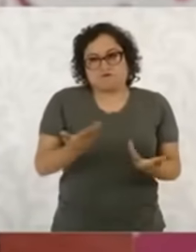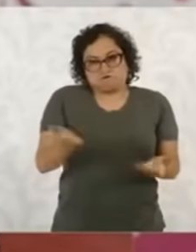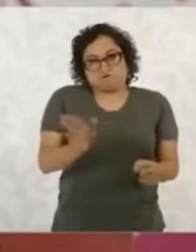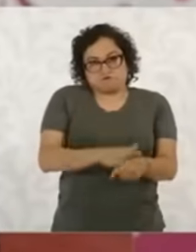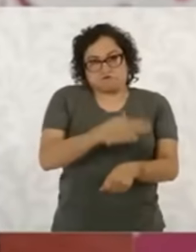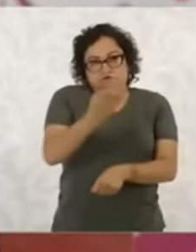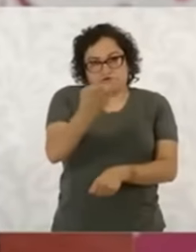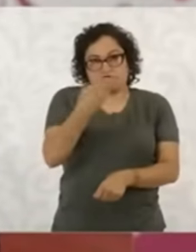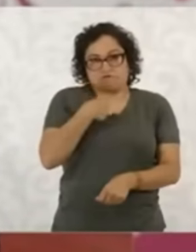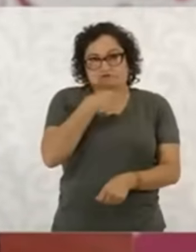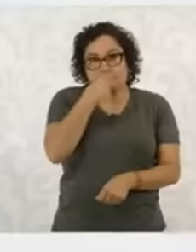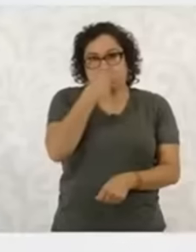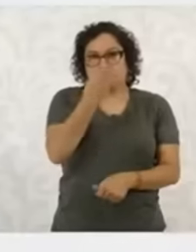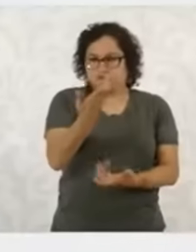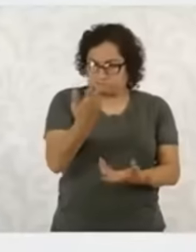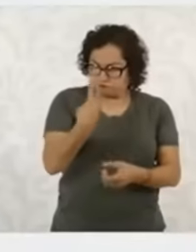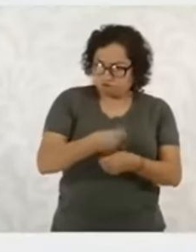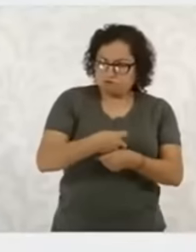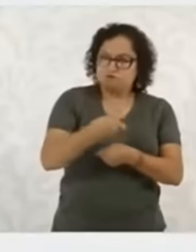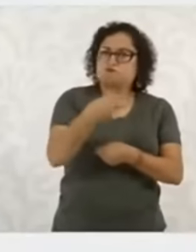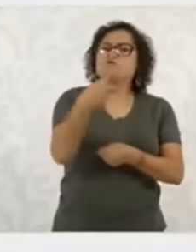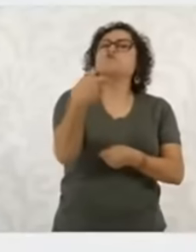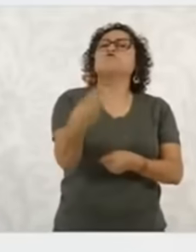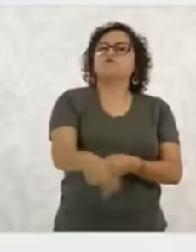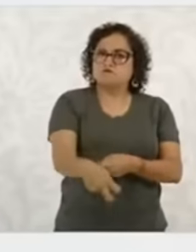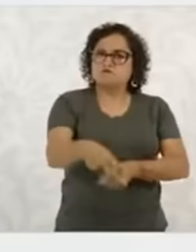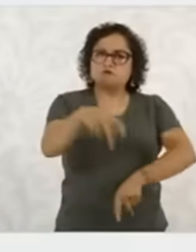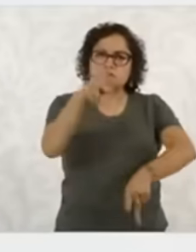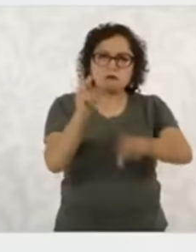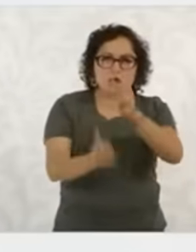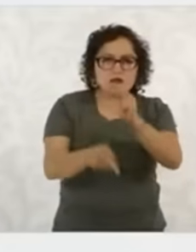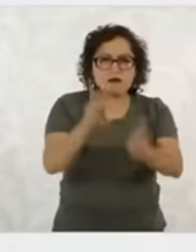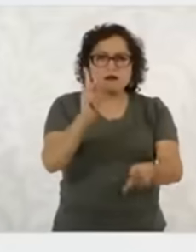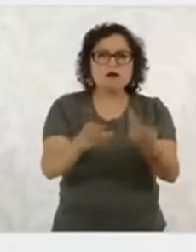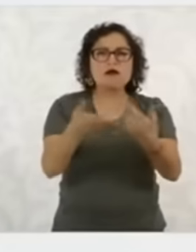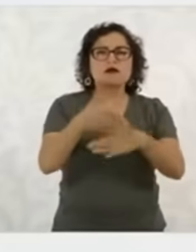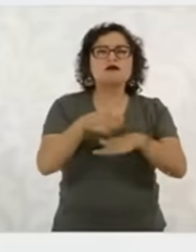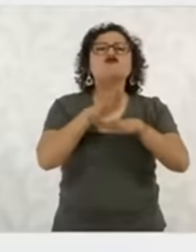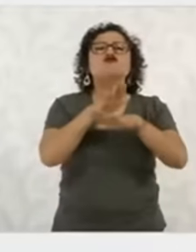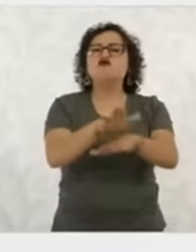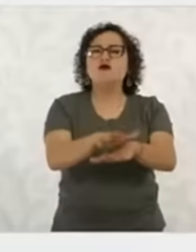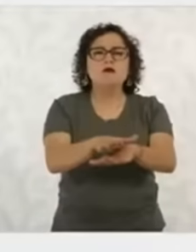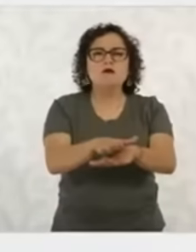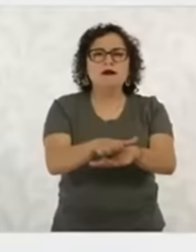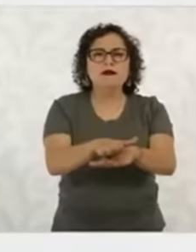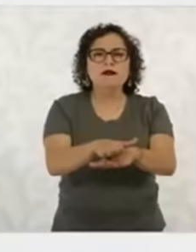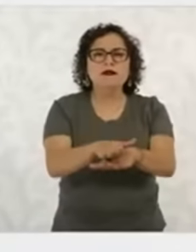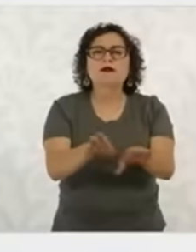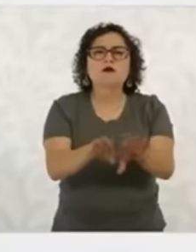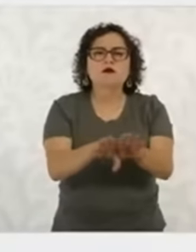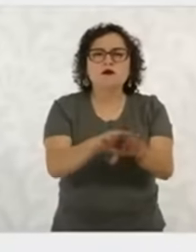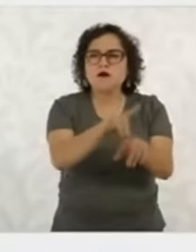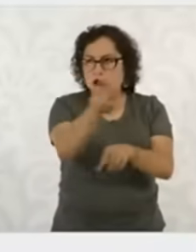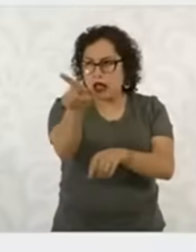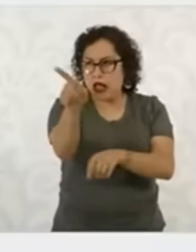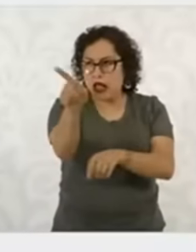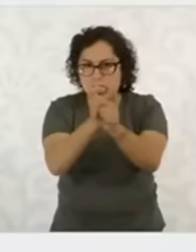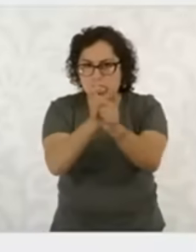inviten a platicar sobre cómo se hace un fraude electoral. Entonces a lo mejor ahí sí puede